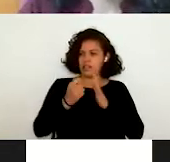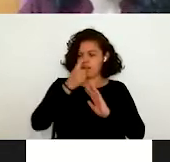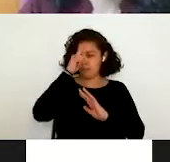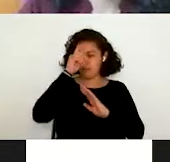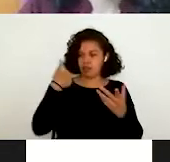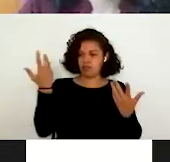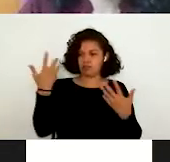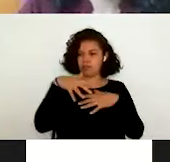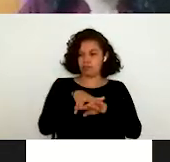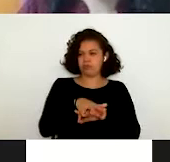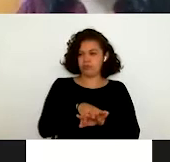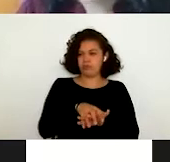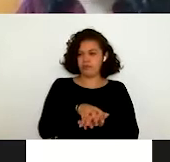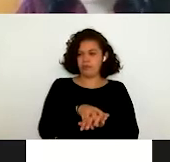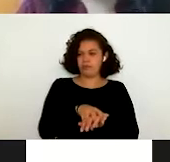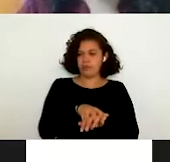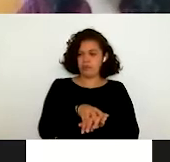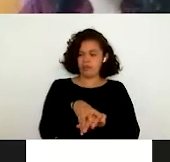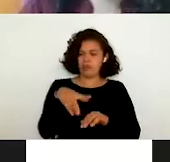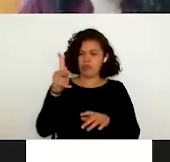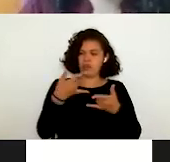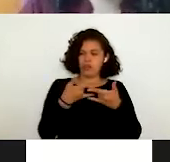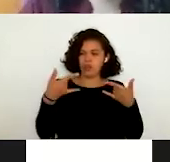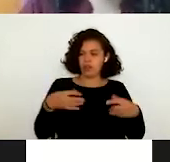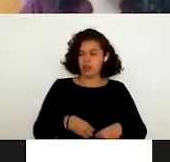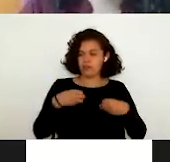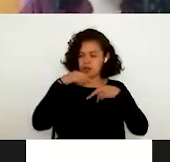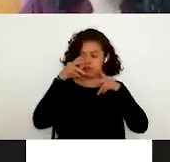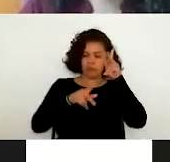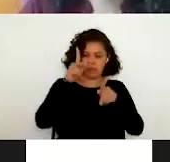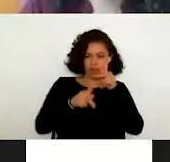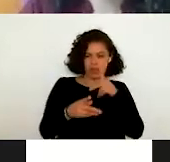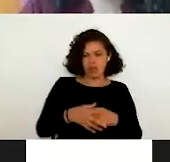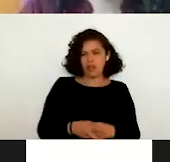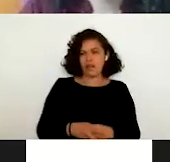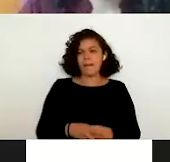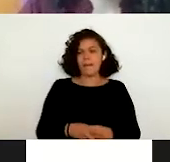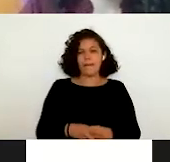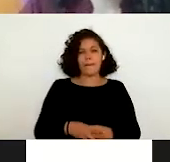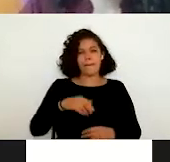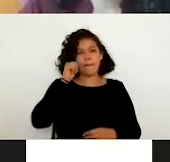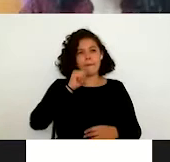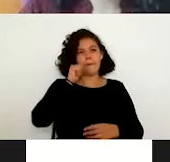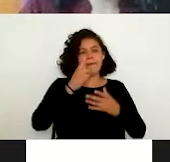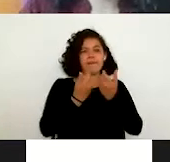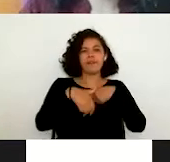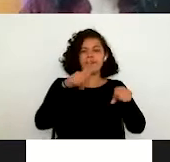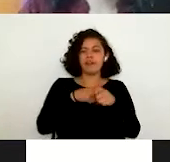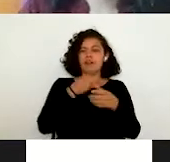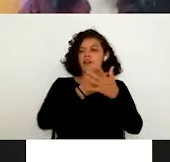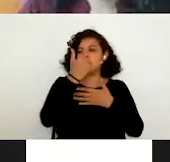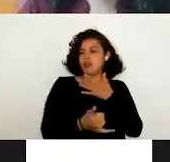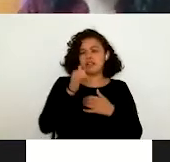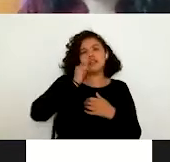donde platiquen su historia de vida, ¿no? Entonces, siempre tener en un proyecto social la idea de